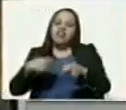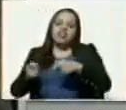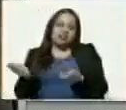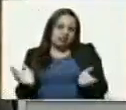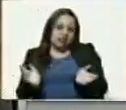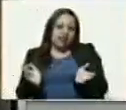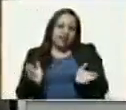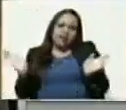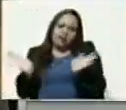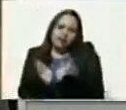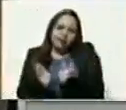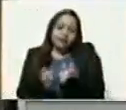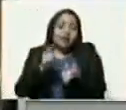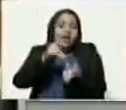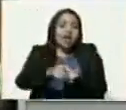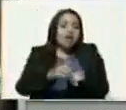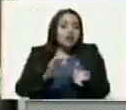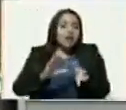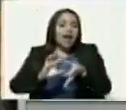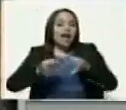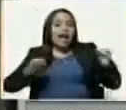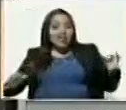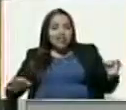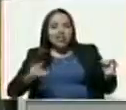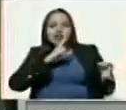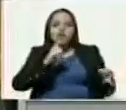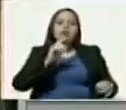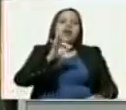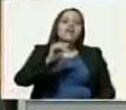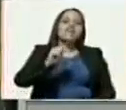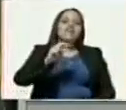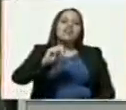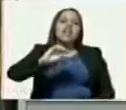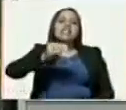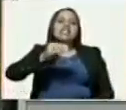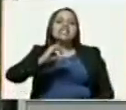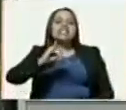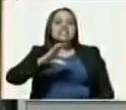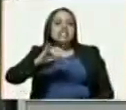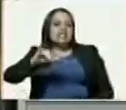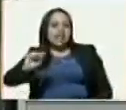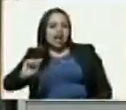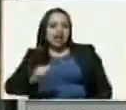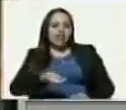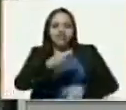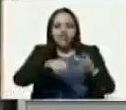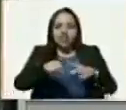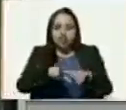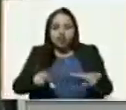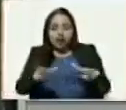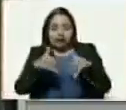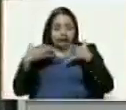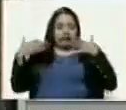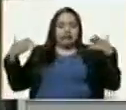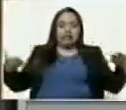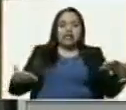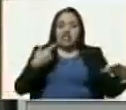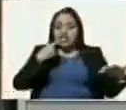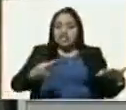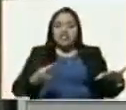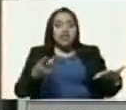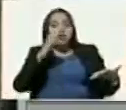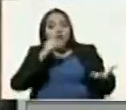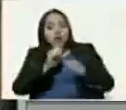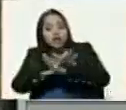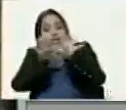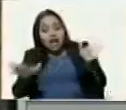es una cadena, es una franquicia, es el nombre que se utiliza para este tipo de negocio, donde manifiesta que hasta tanto no se aclare,